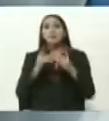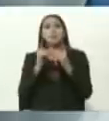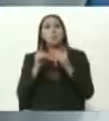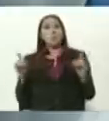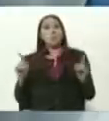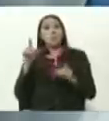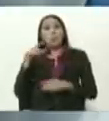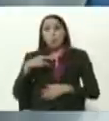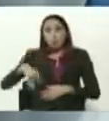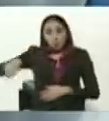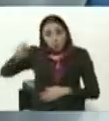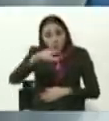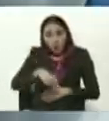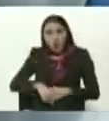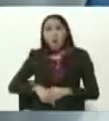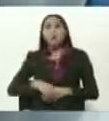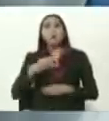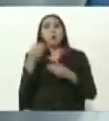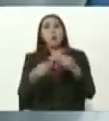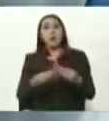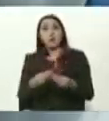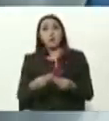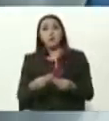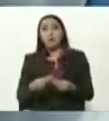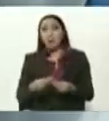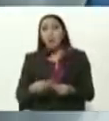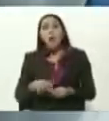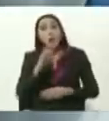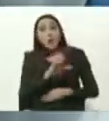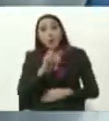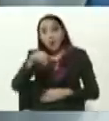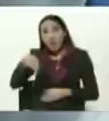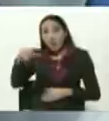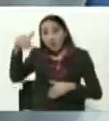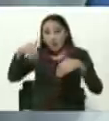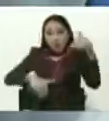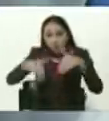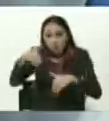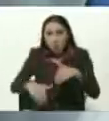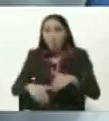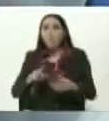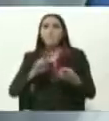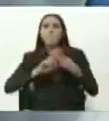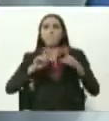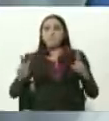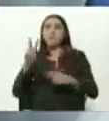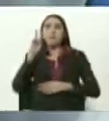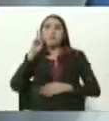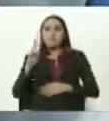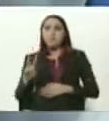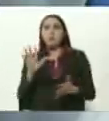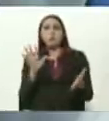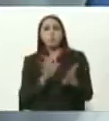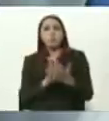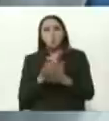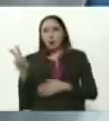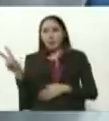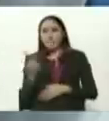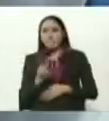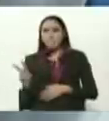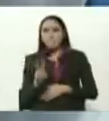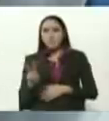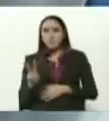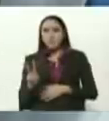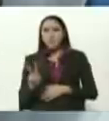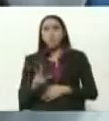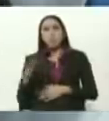democráticamente y ser ellos veedores electorales de una justa pacífica que enrumba a Venezuela